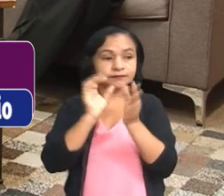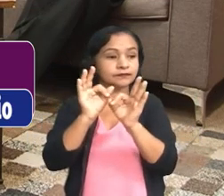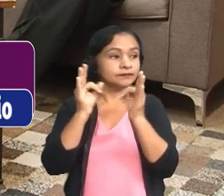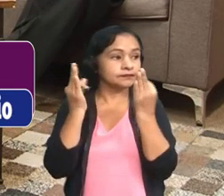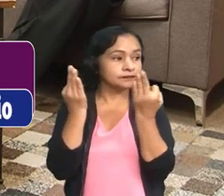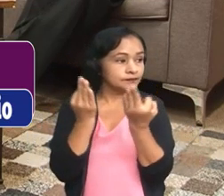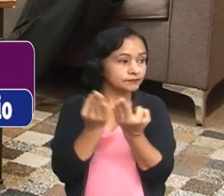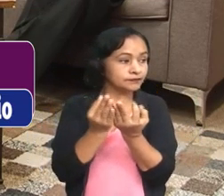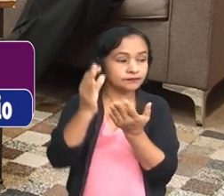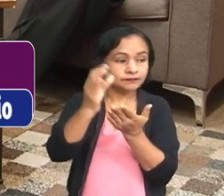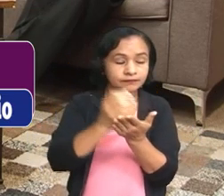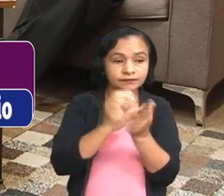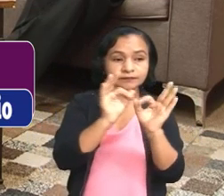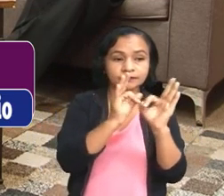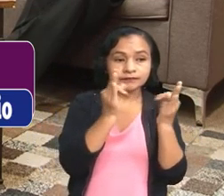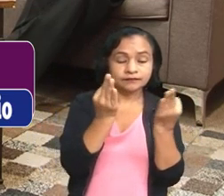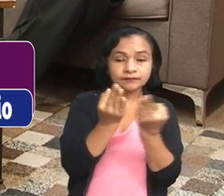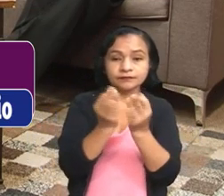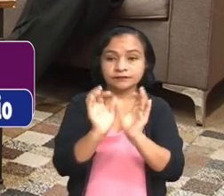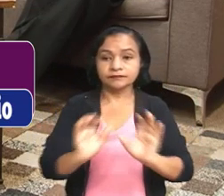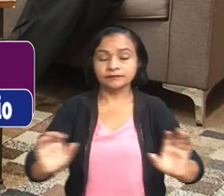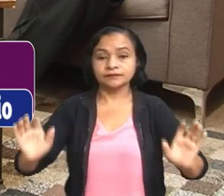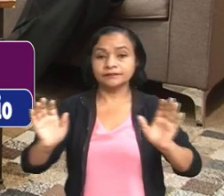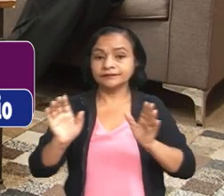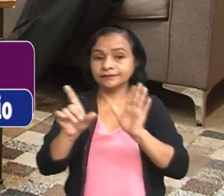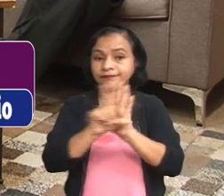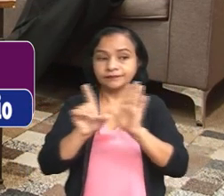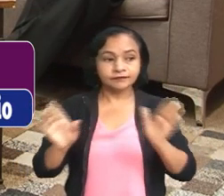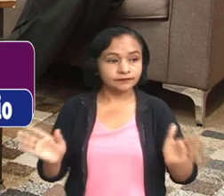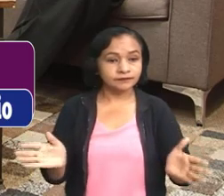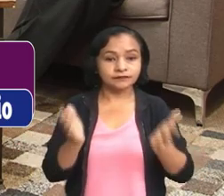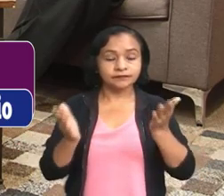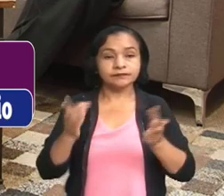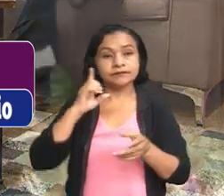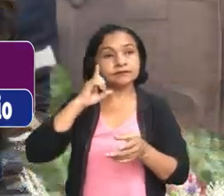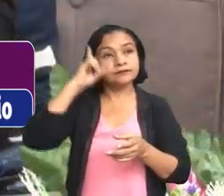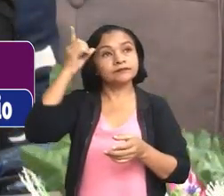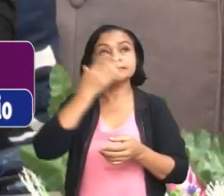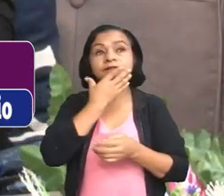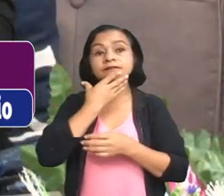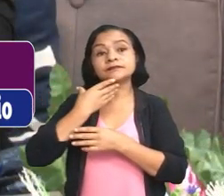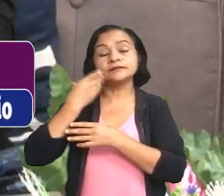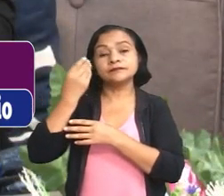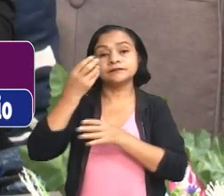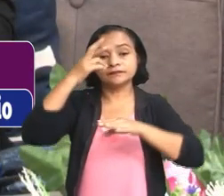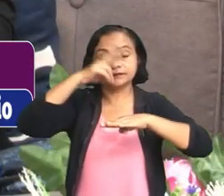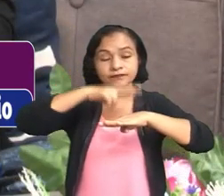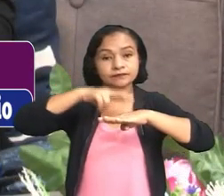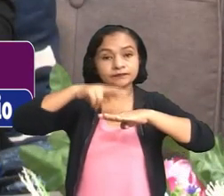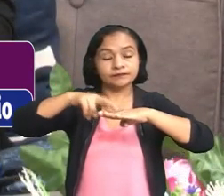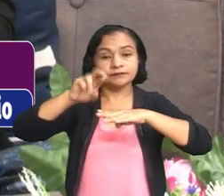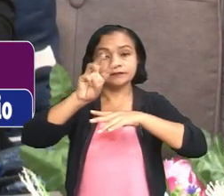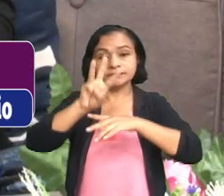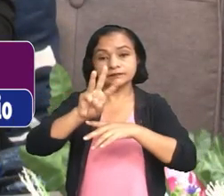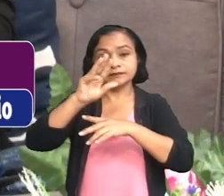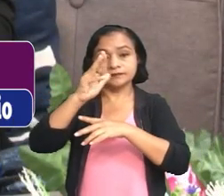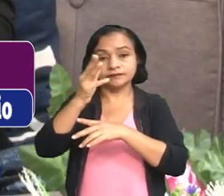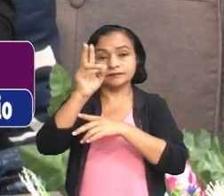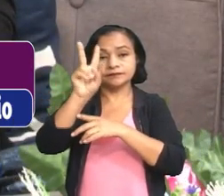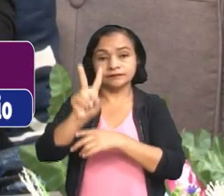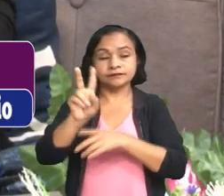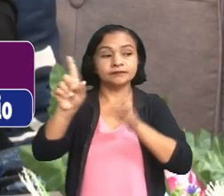Código de la Niñez y Adolescencia, Ley de Promoción del Desarrollo Integral de la Juventud, y el reglamento de la Ley 392, que es la